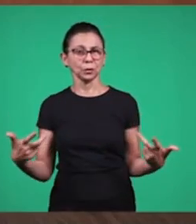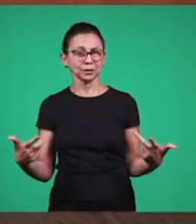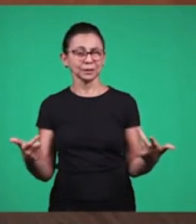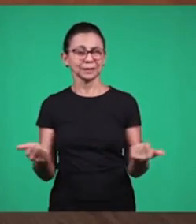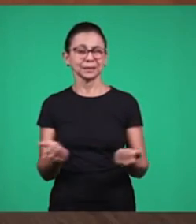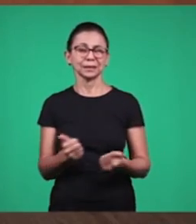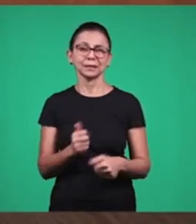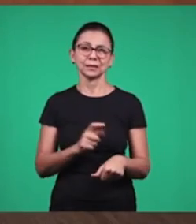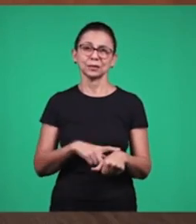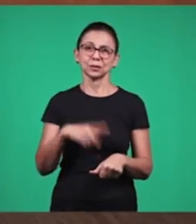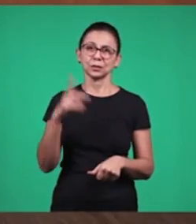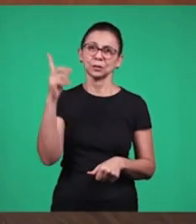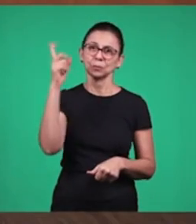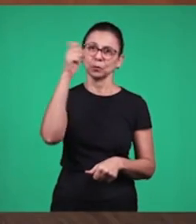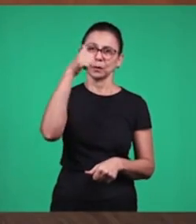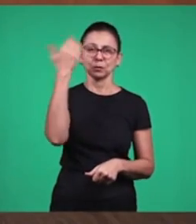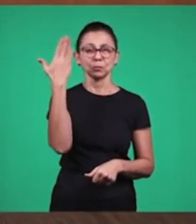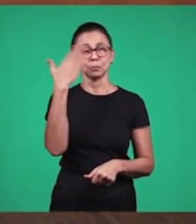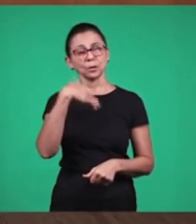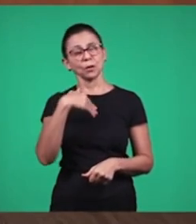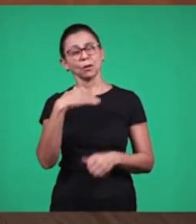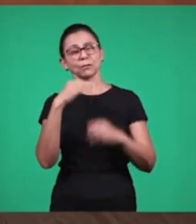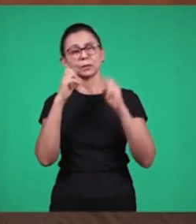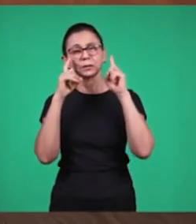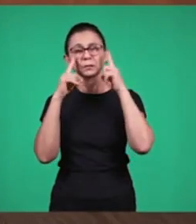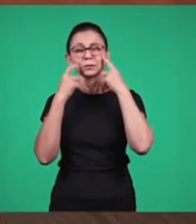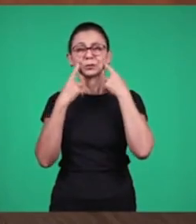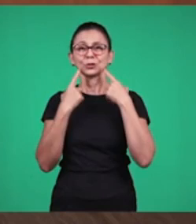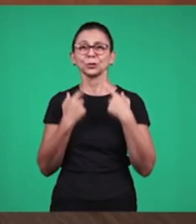Son los valles de lágrimas,